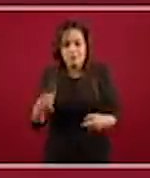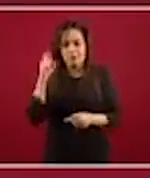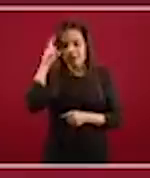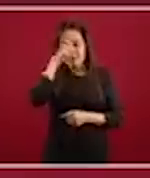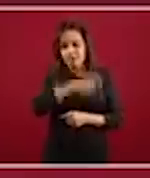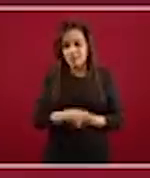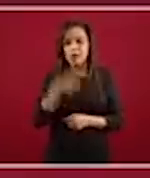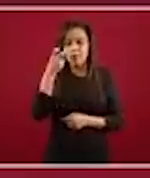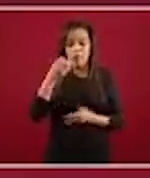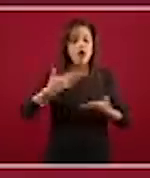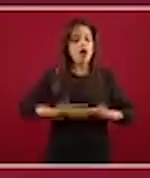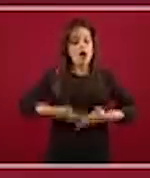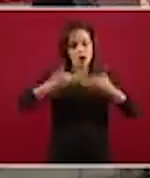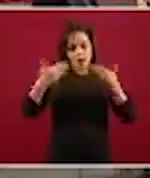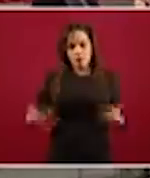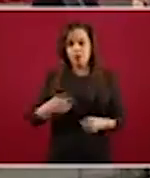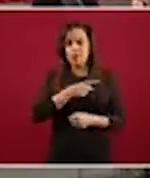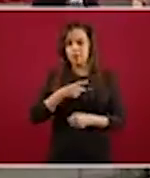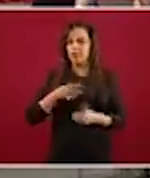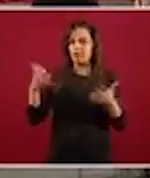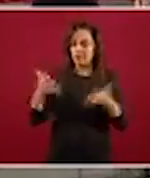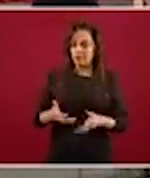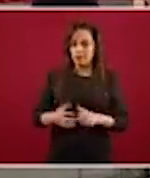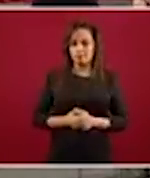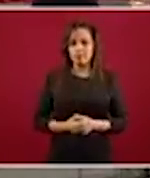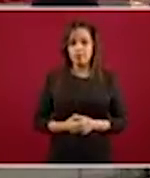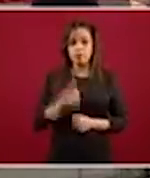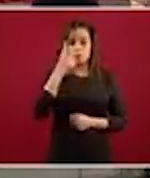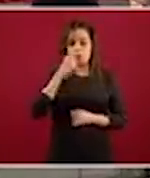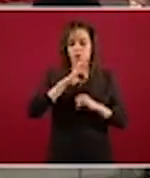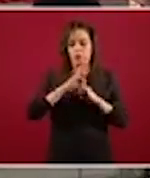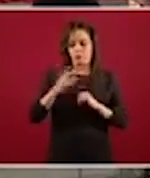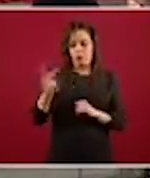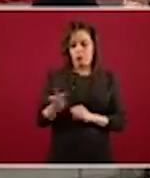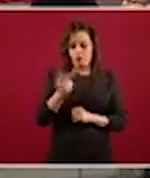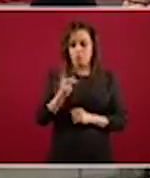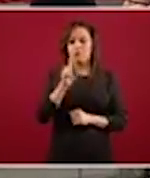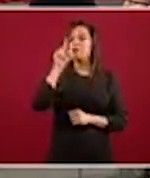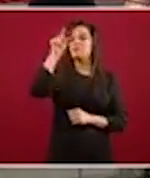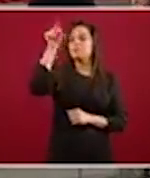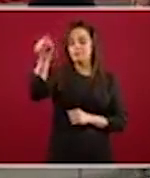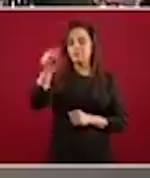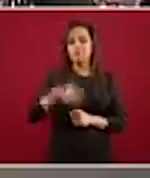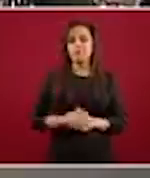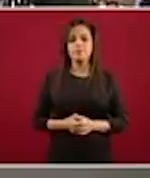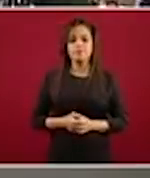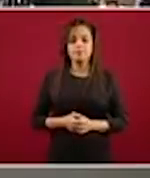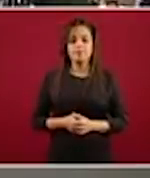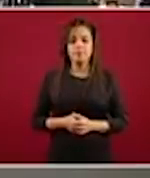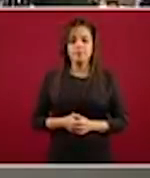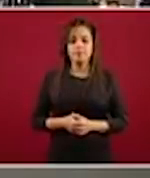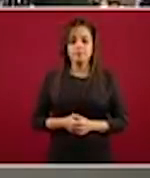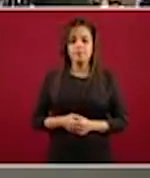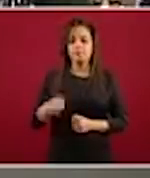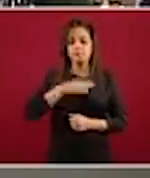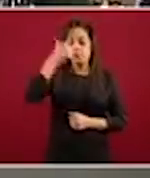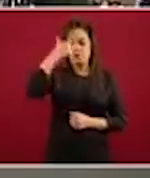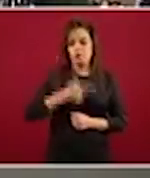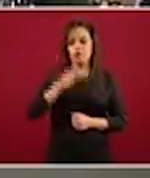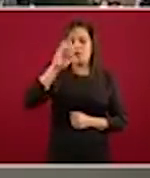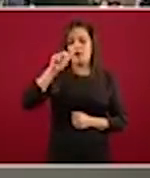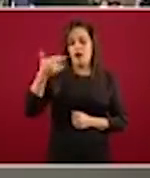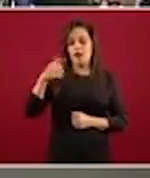una pregunta más por el tiempo y va a tener que ser usted. Y si da tiempo, Araceli, por favor. Gracias. Buenas noches, Fanny Miranda de